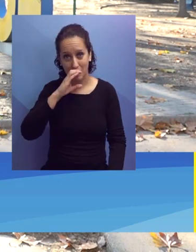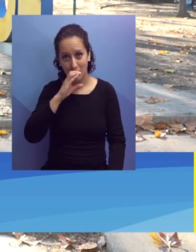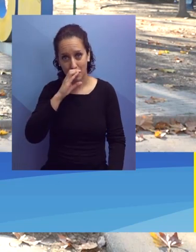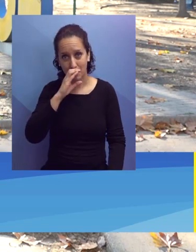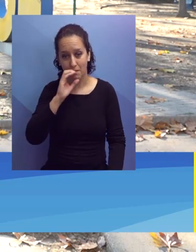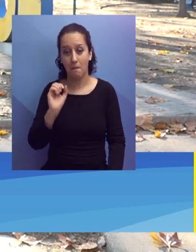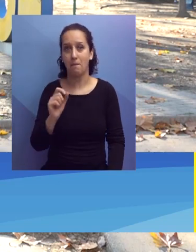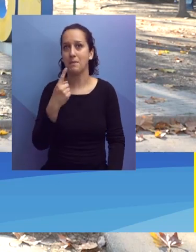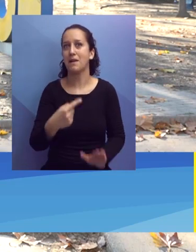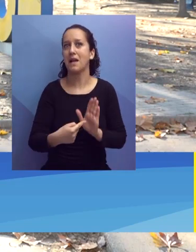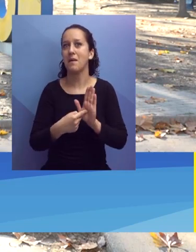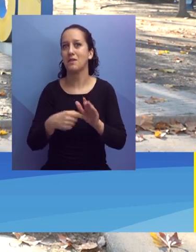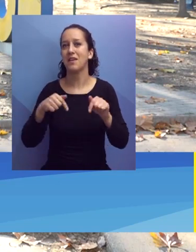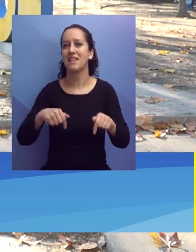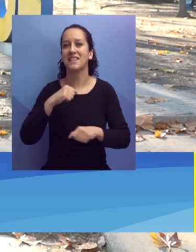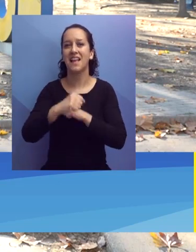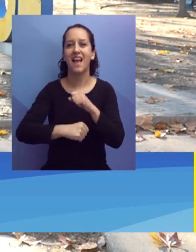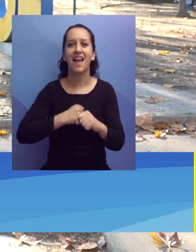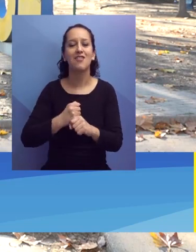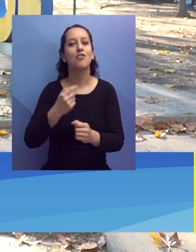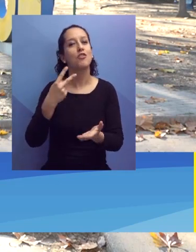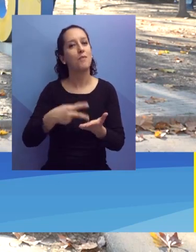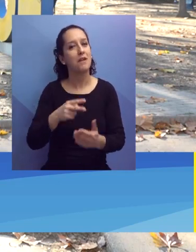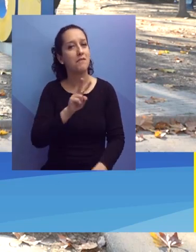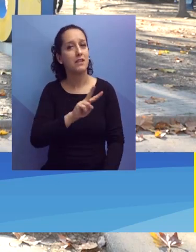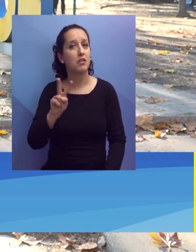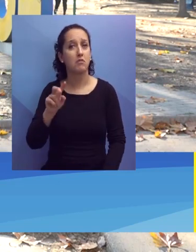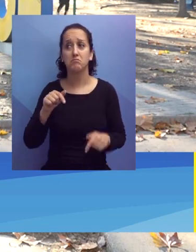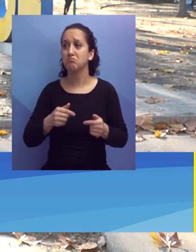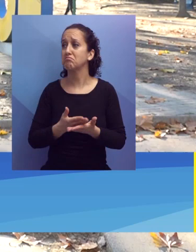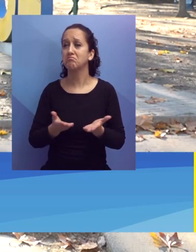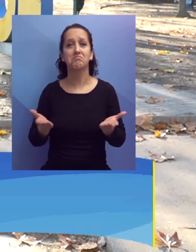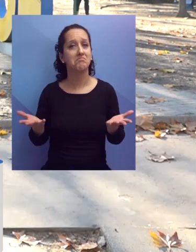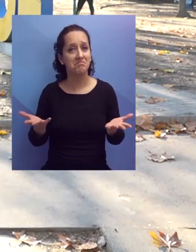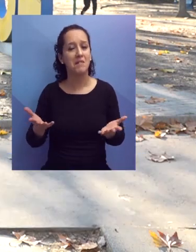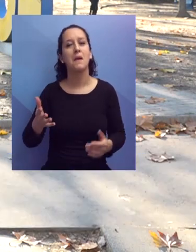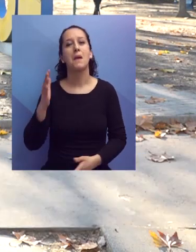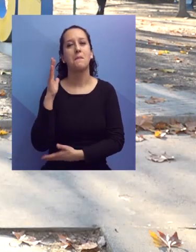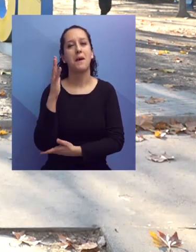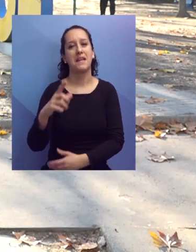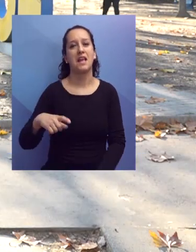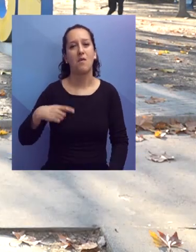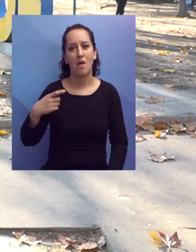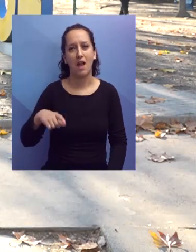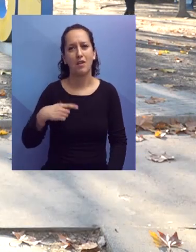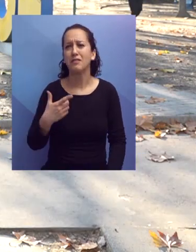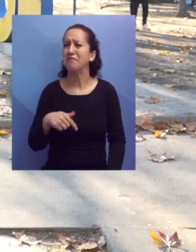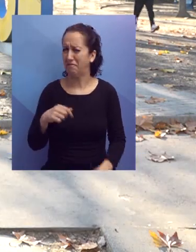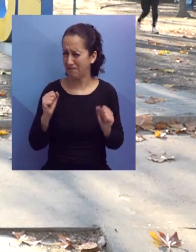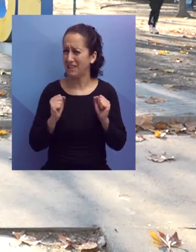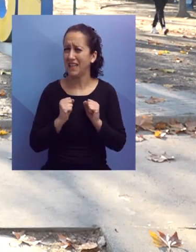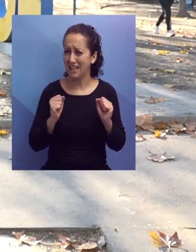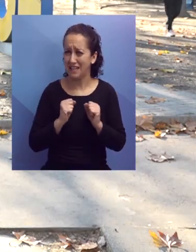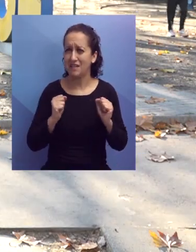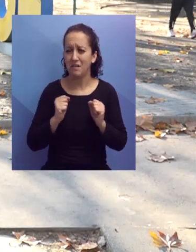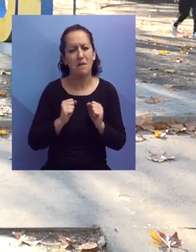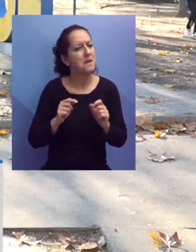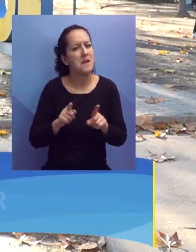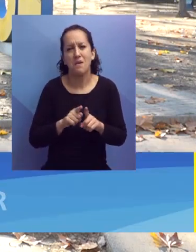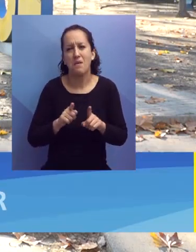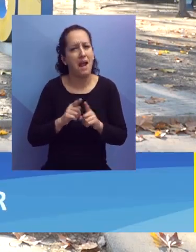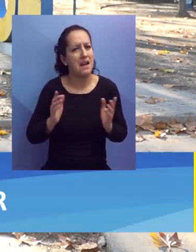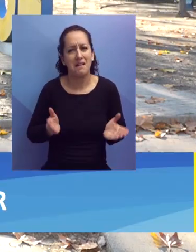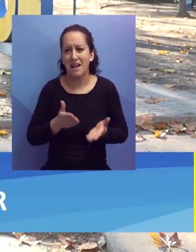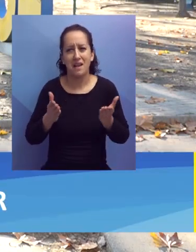de Concepción. Primer capítulo del año 2022 y lo hacemos desde acá, desde nuestro Parque Ecuador, con bastante frío, pero